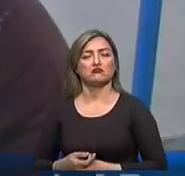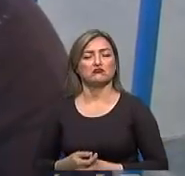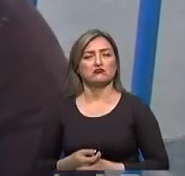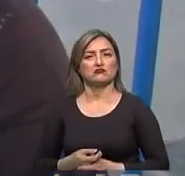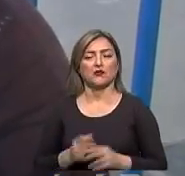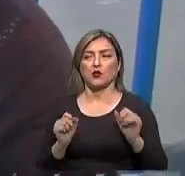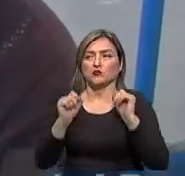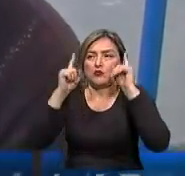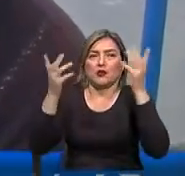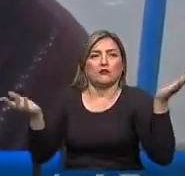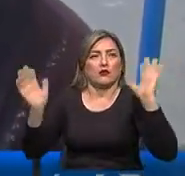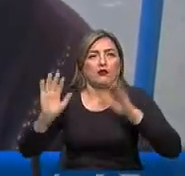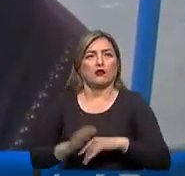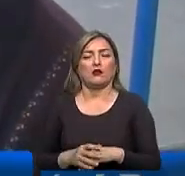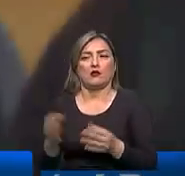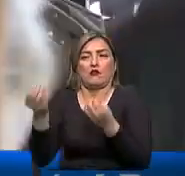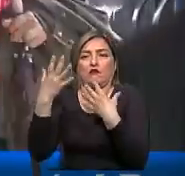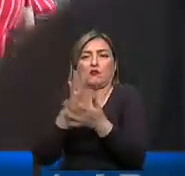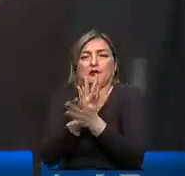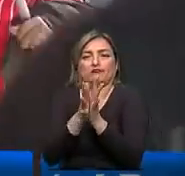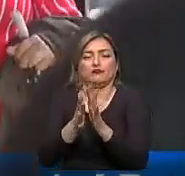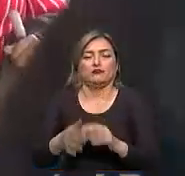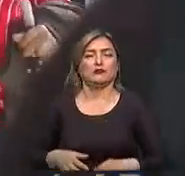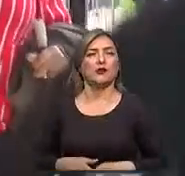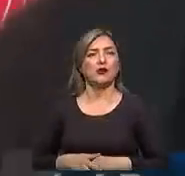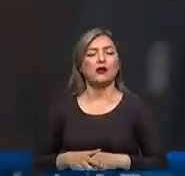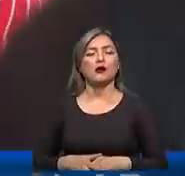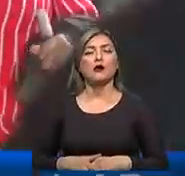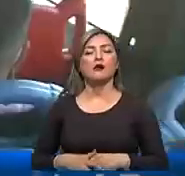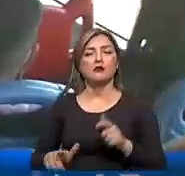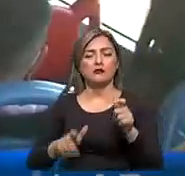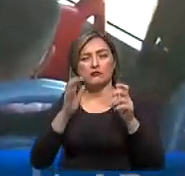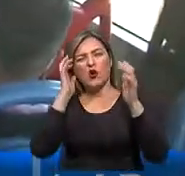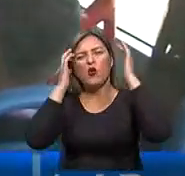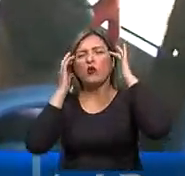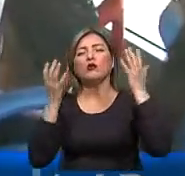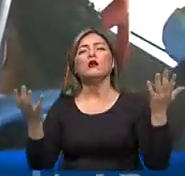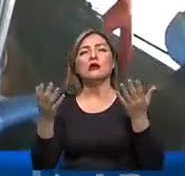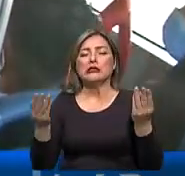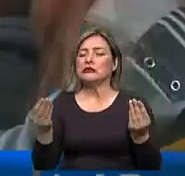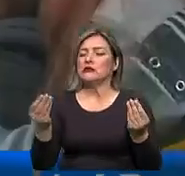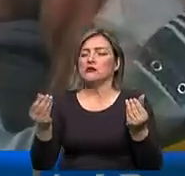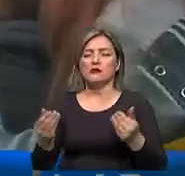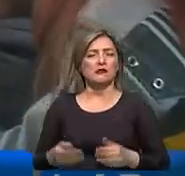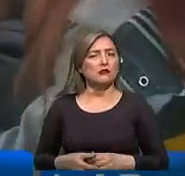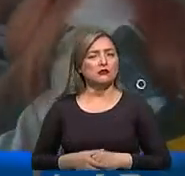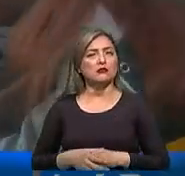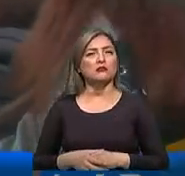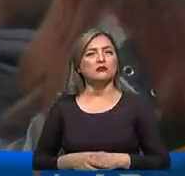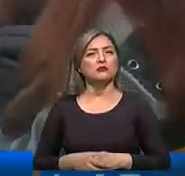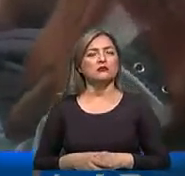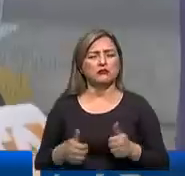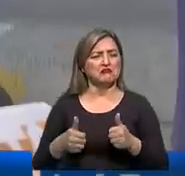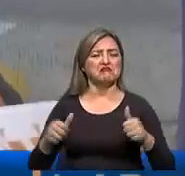nos cogió de sorpresa porque nosotros tampoco sabíamos. Además, la primera preocupación de los usuarios es la calidad, que dicen no